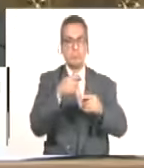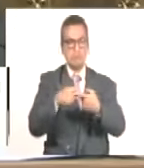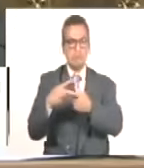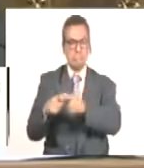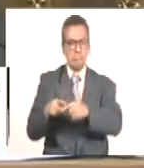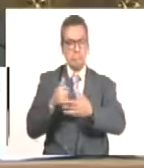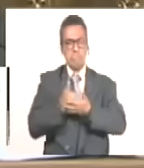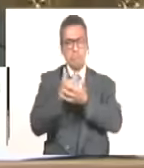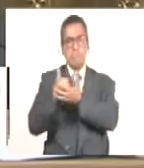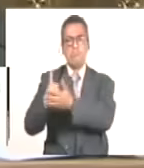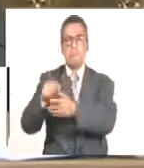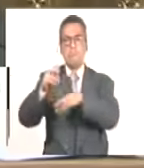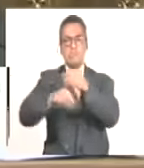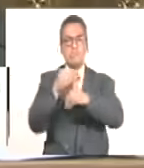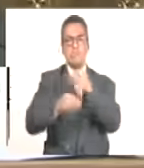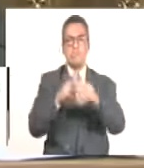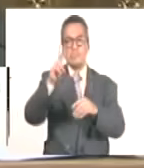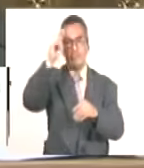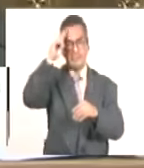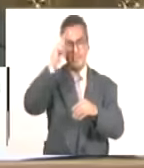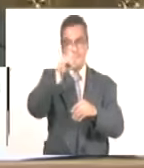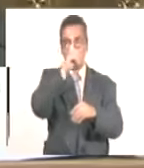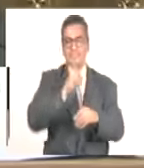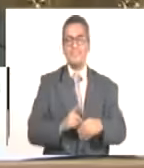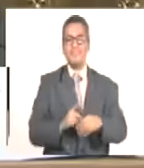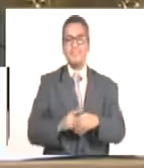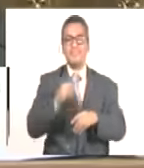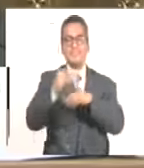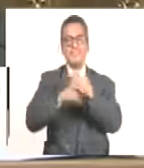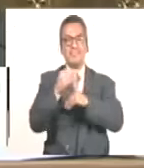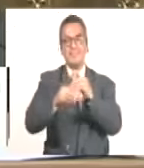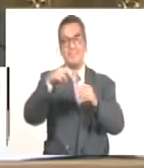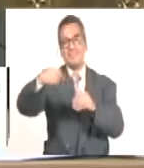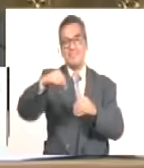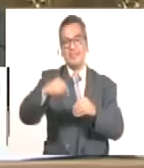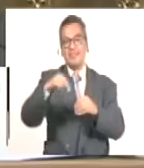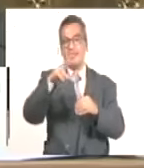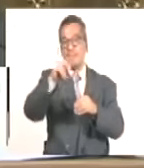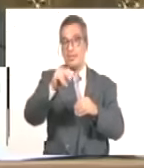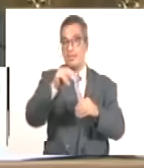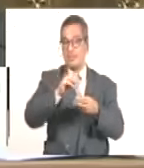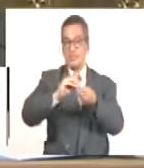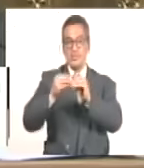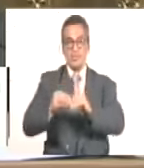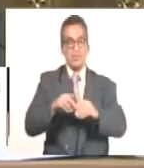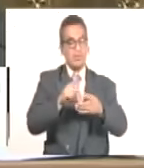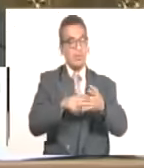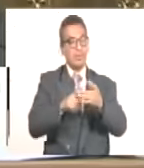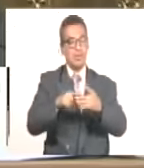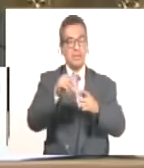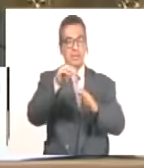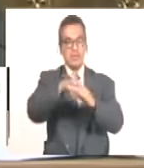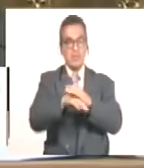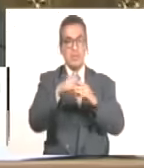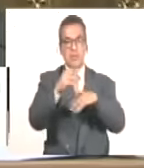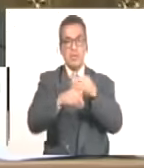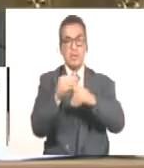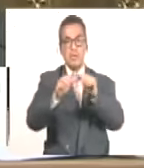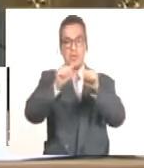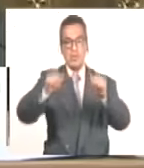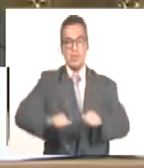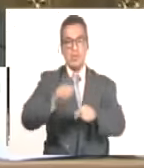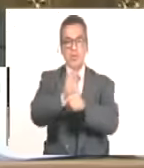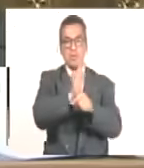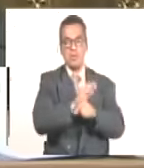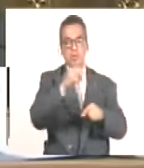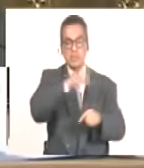otros beneficios previstos por razones de discapacidad. Lo previsto en esta norma no menoscaba o modifica las atribuciones y competencias atribuidas al sistema de seguridad